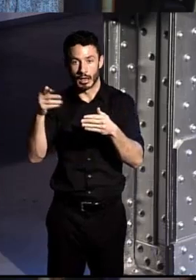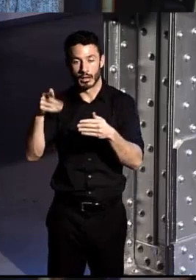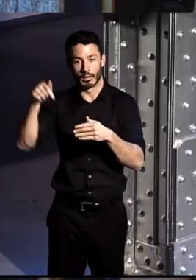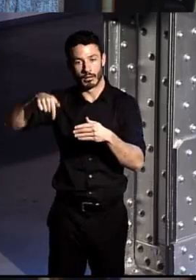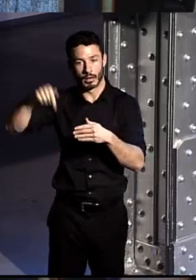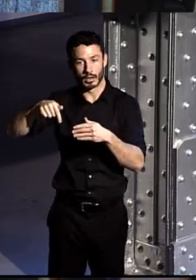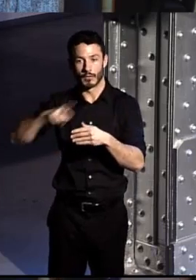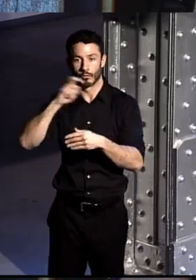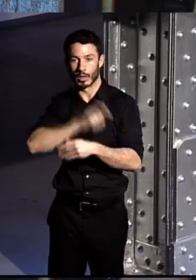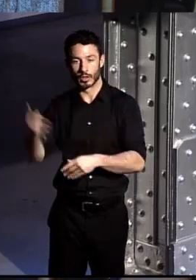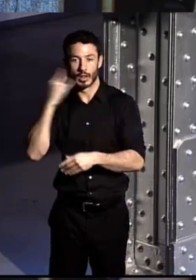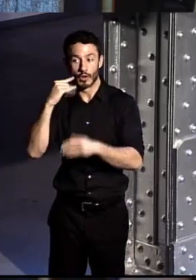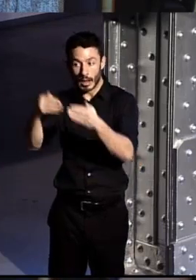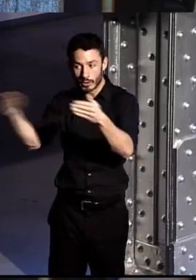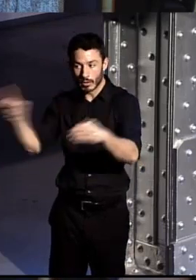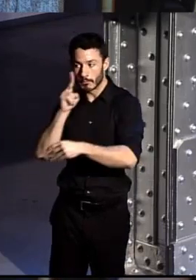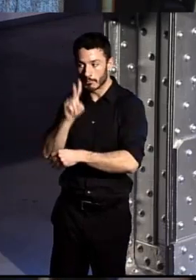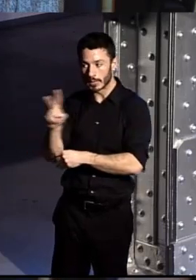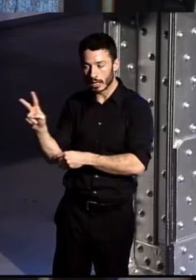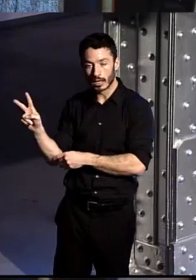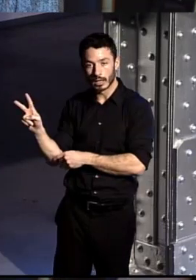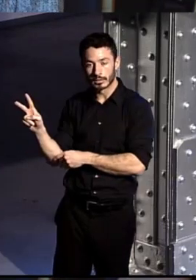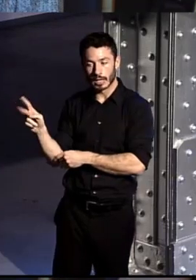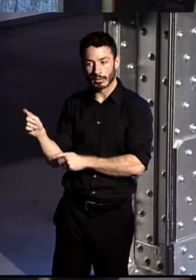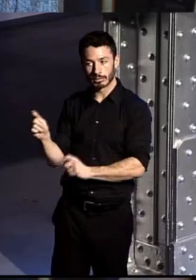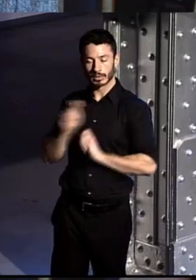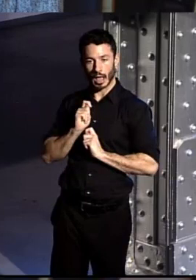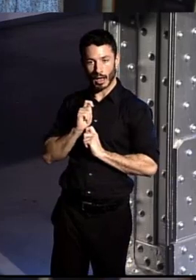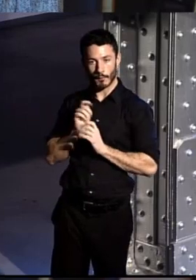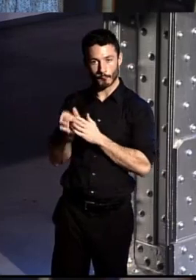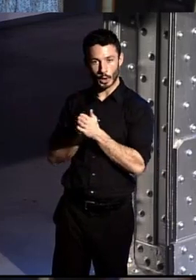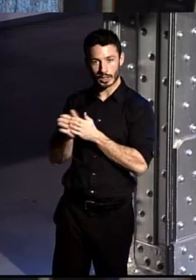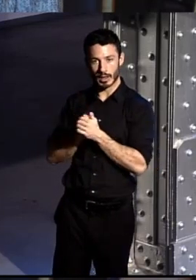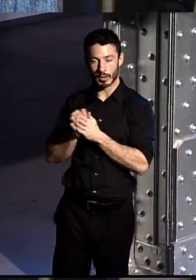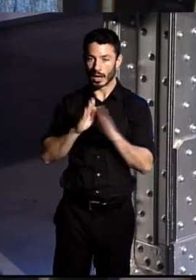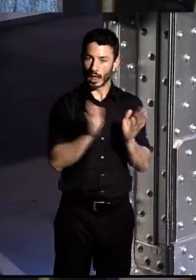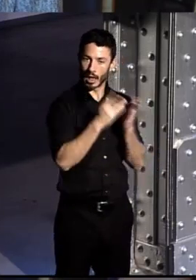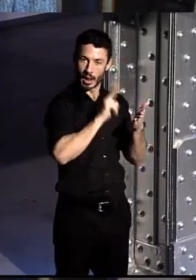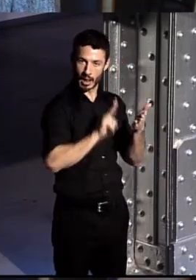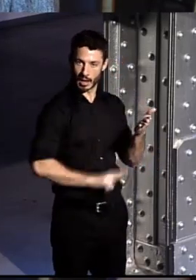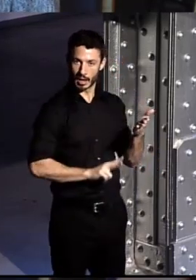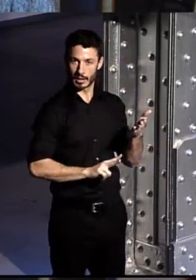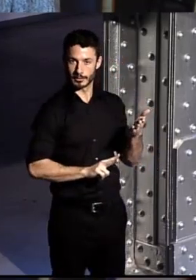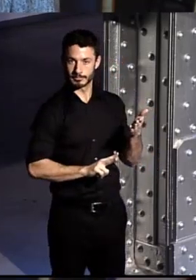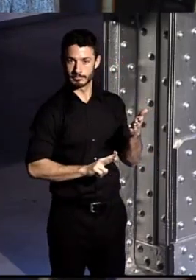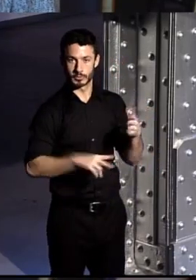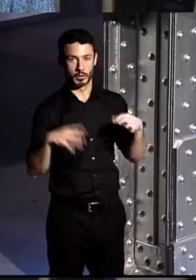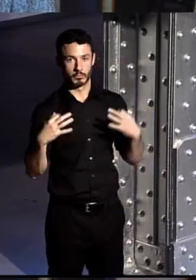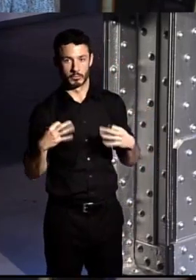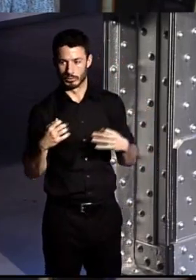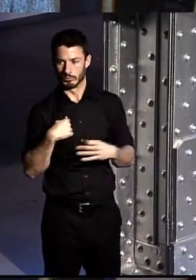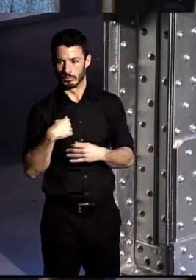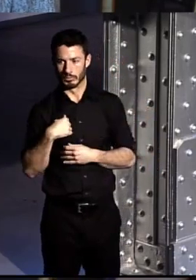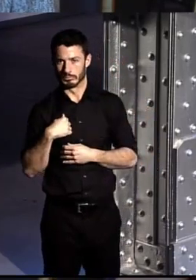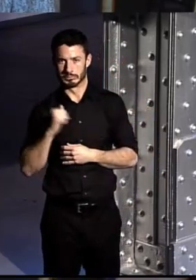aquí en Fundación Telefónica ya te entra el gusanillo y... Pero claro, sí, yo personalmente siempre he querido